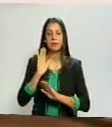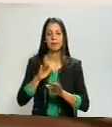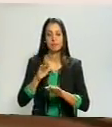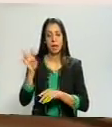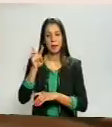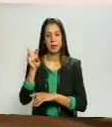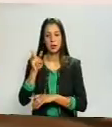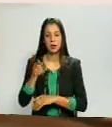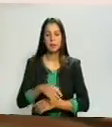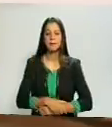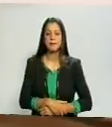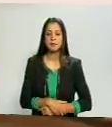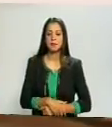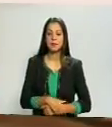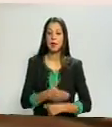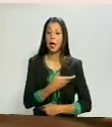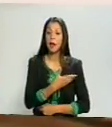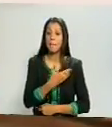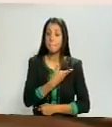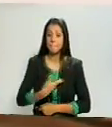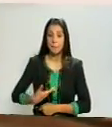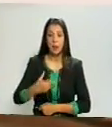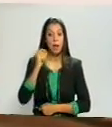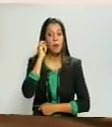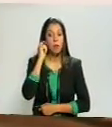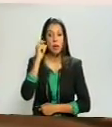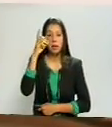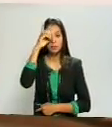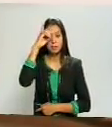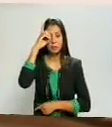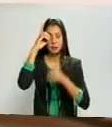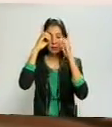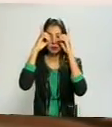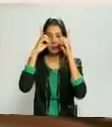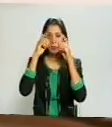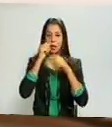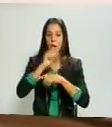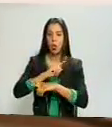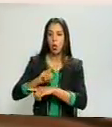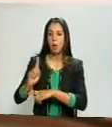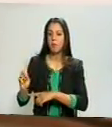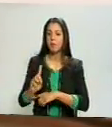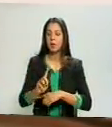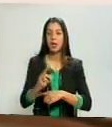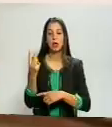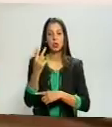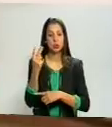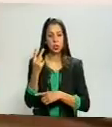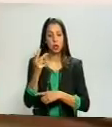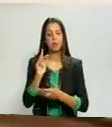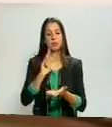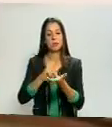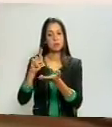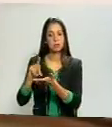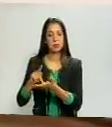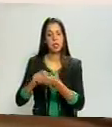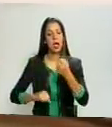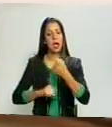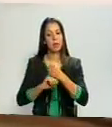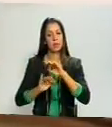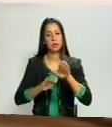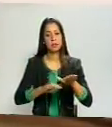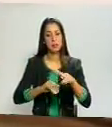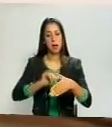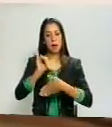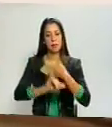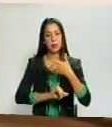ciudadanos. Seguidamente, la presidenta concedió el derecho de palabra a los constituyentes Orlando Zambrano y Diva Guzmán para dar respaldo al proyecto constituyente